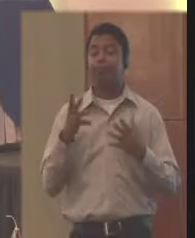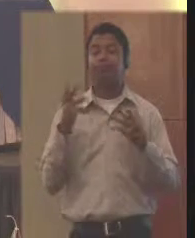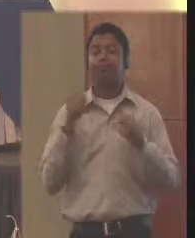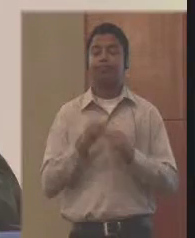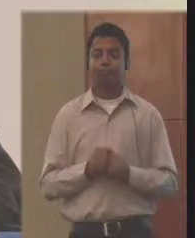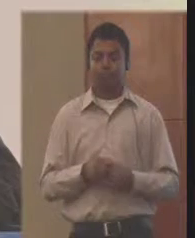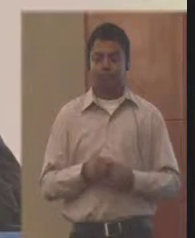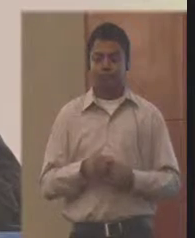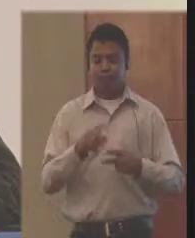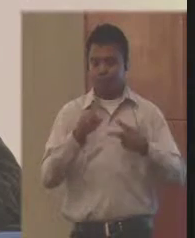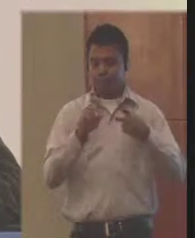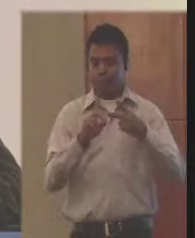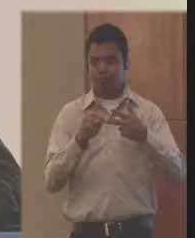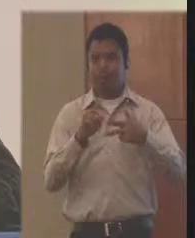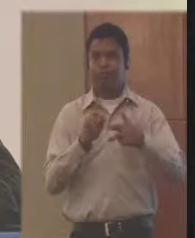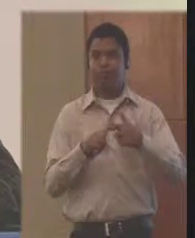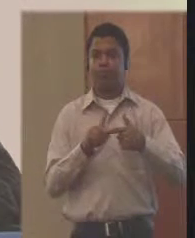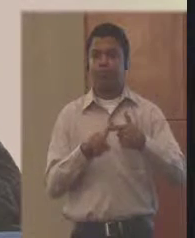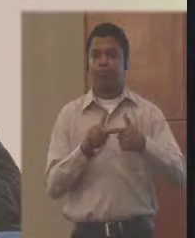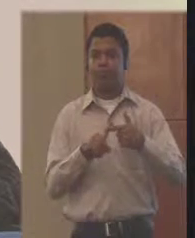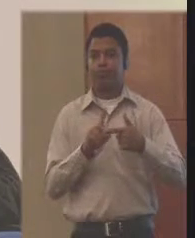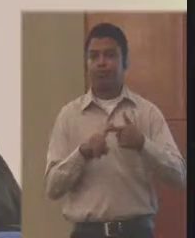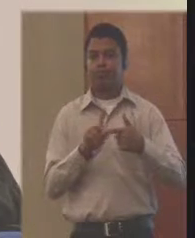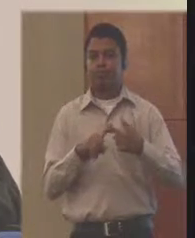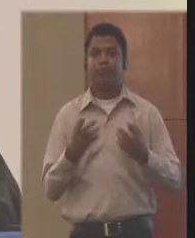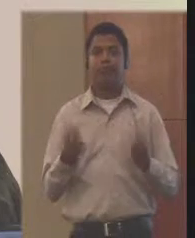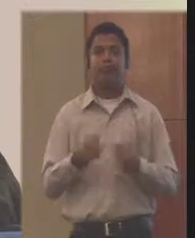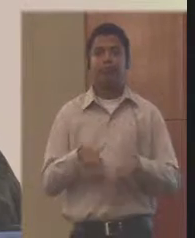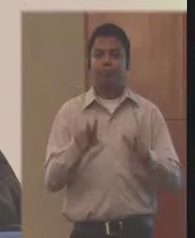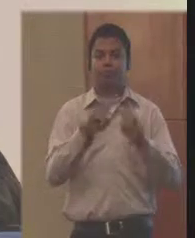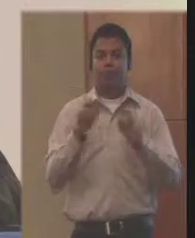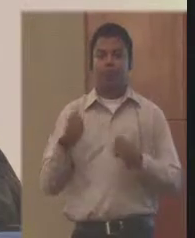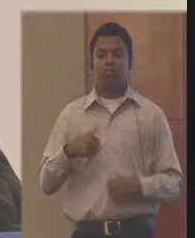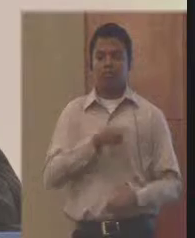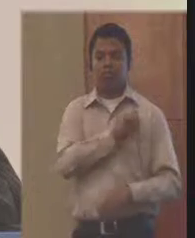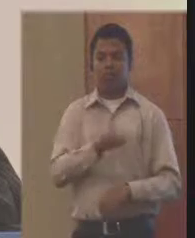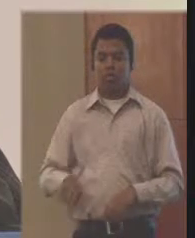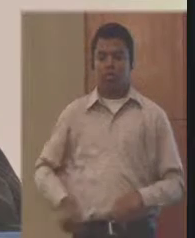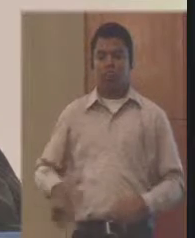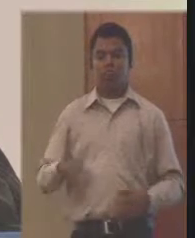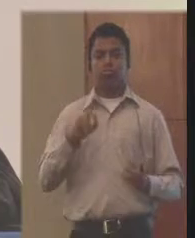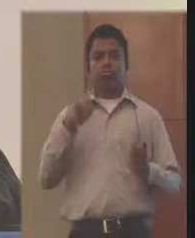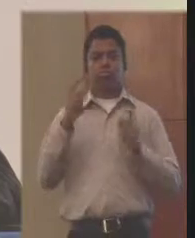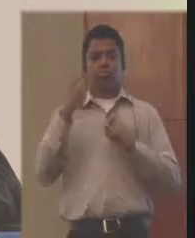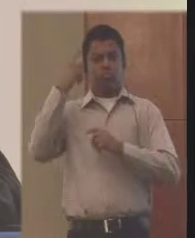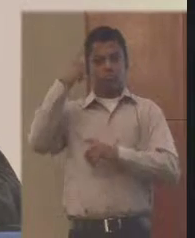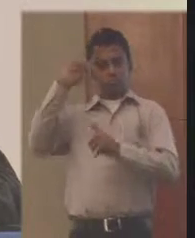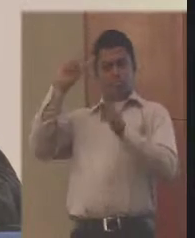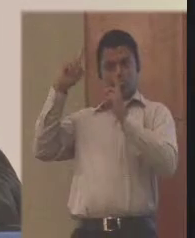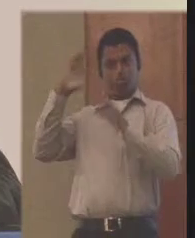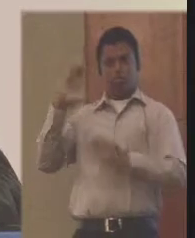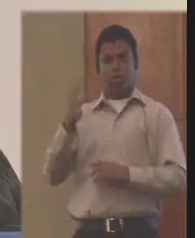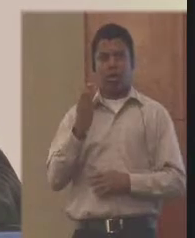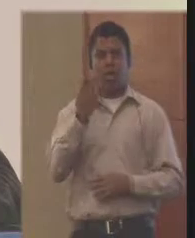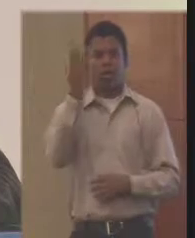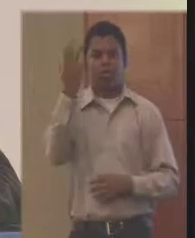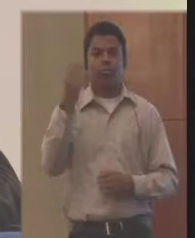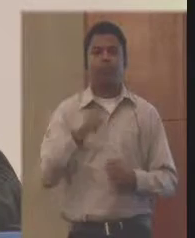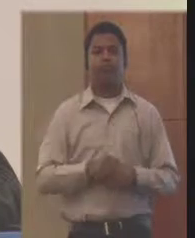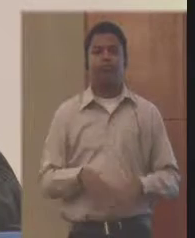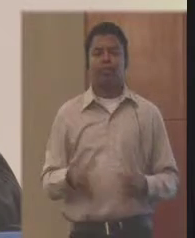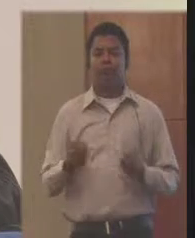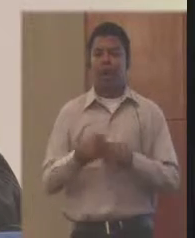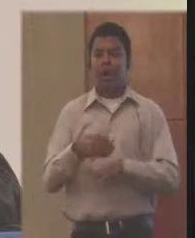ocasiones de temas de cambio de actitudes, tenemos que desarrollar estrategias comunes. Tenemos que desarrollar